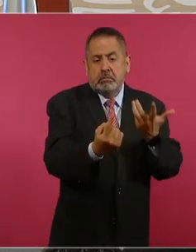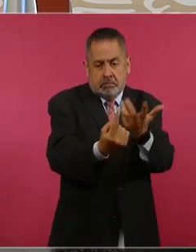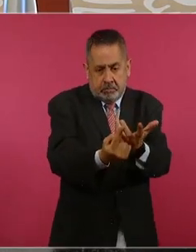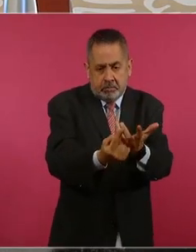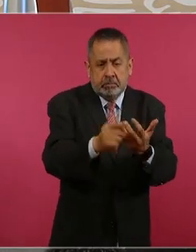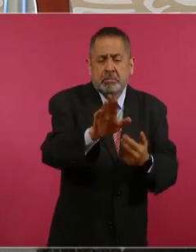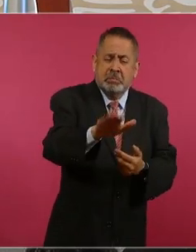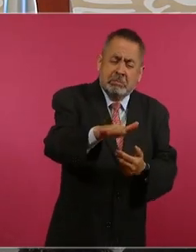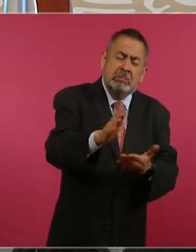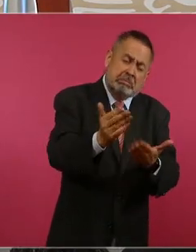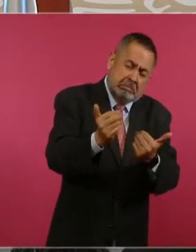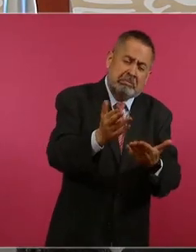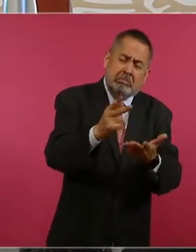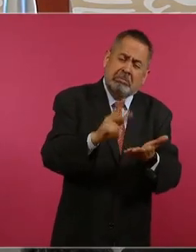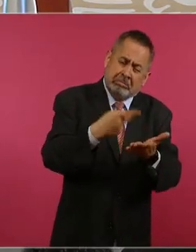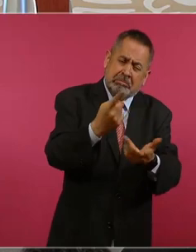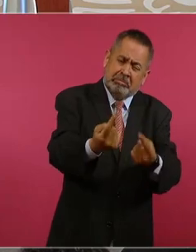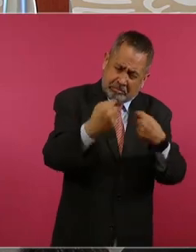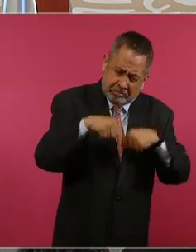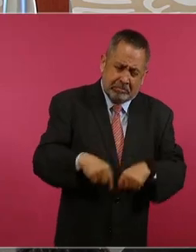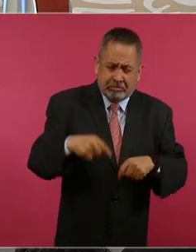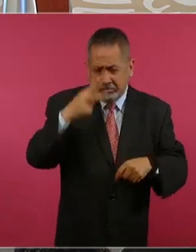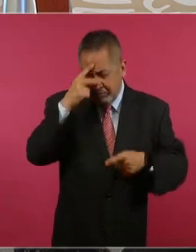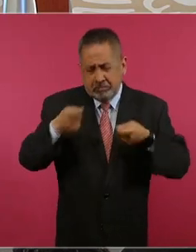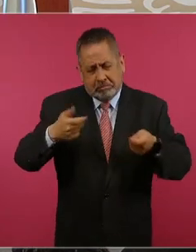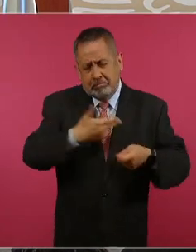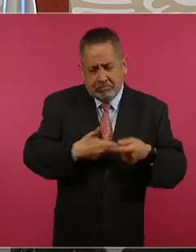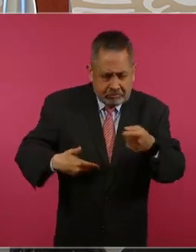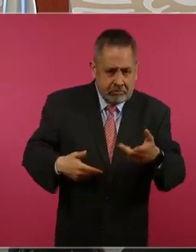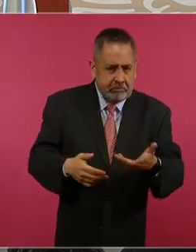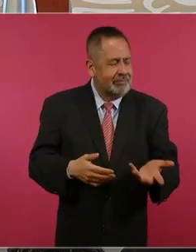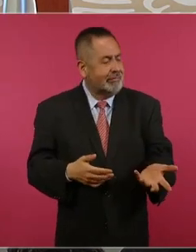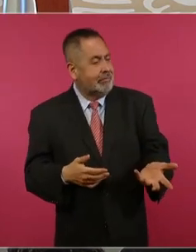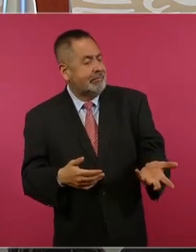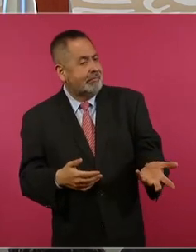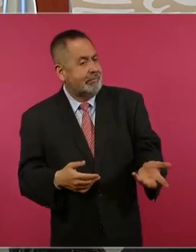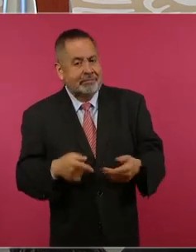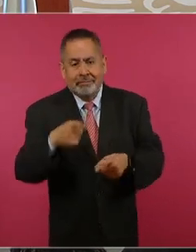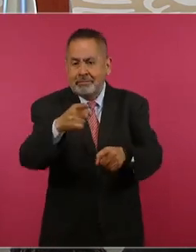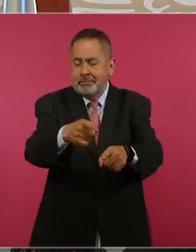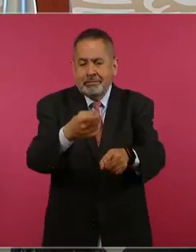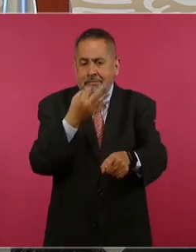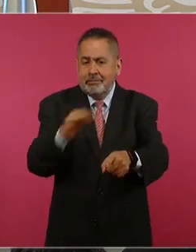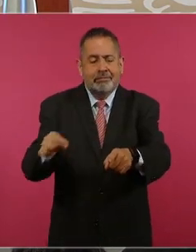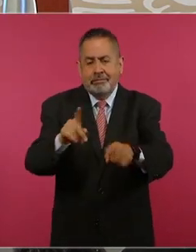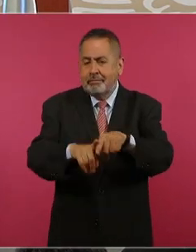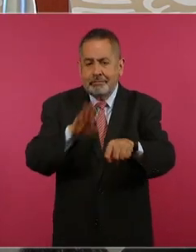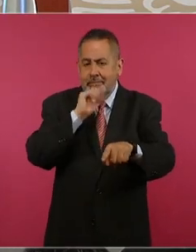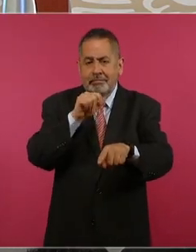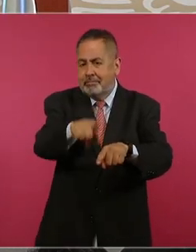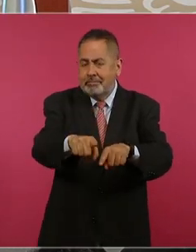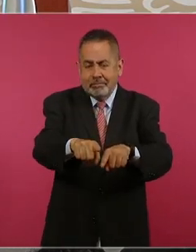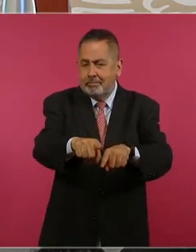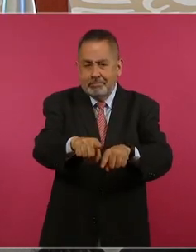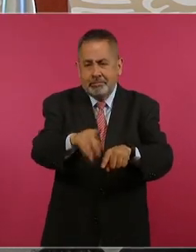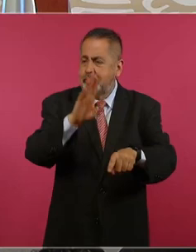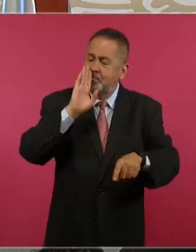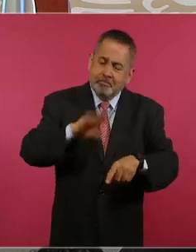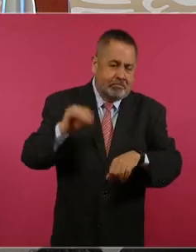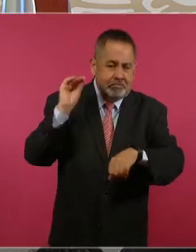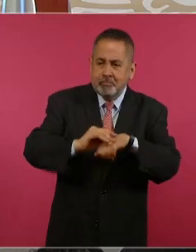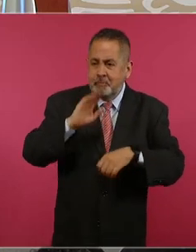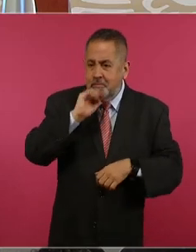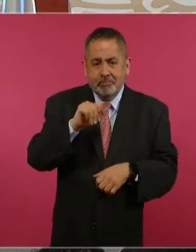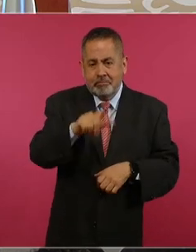Después de todo lo que había hecho, que se había portado como un mal ciudadano, como